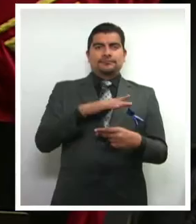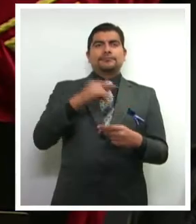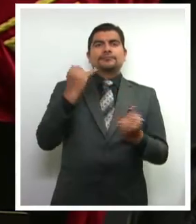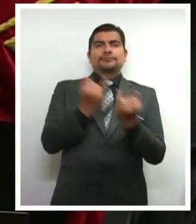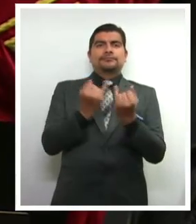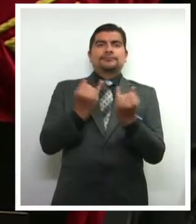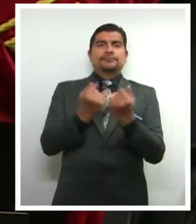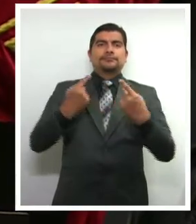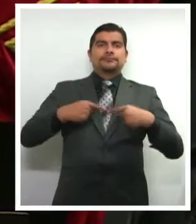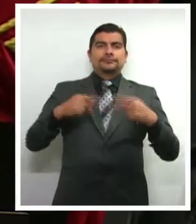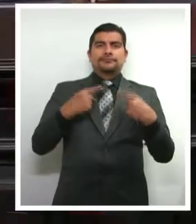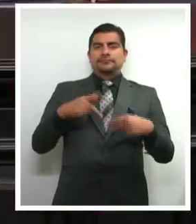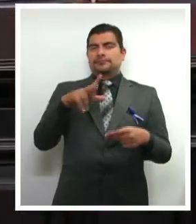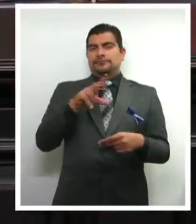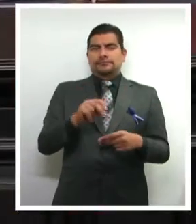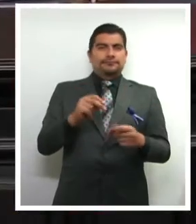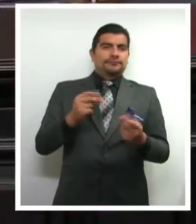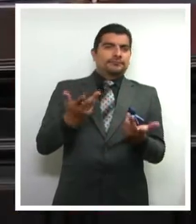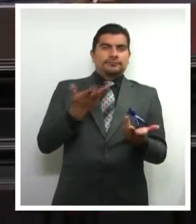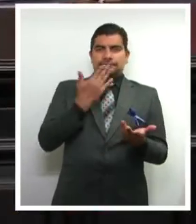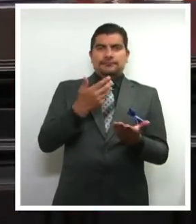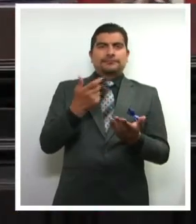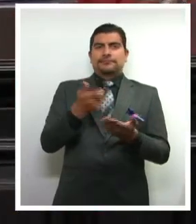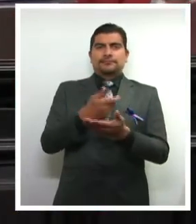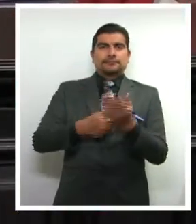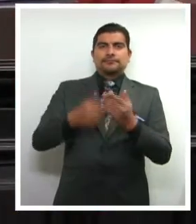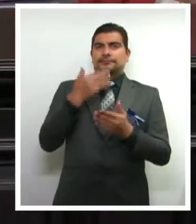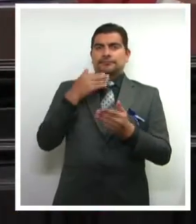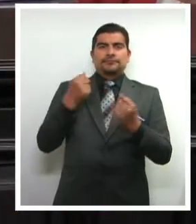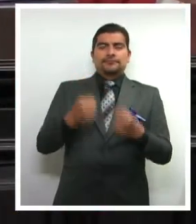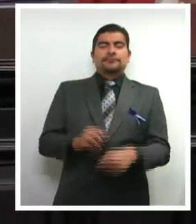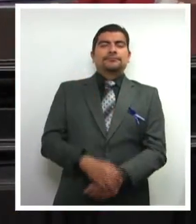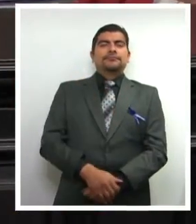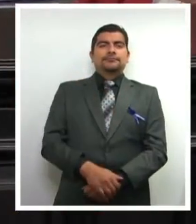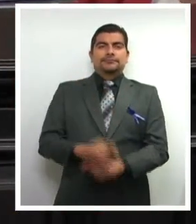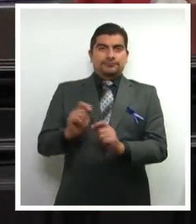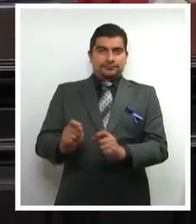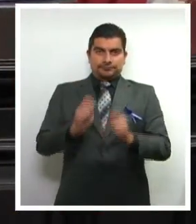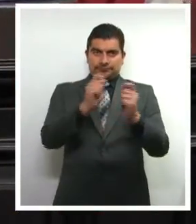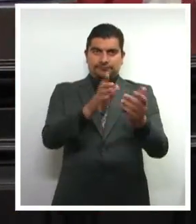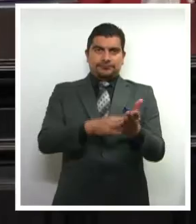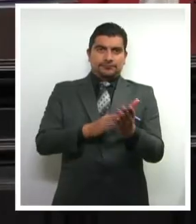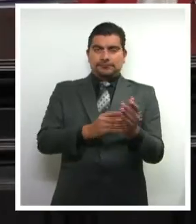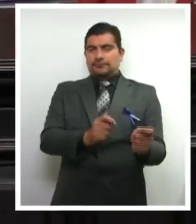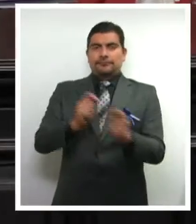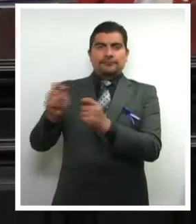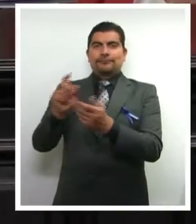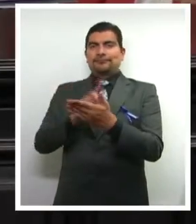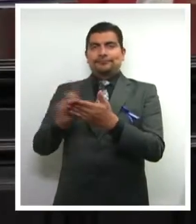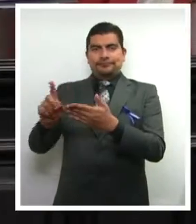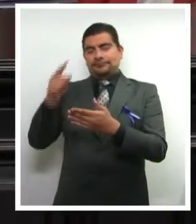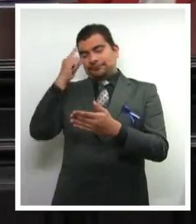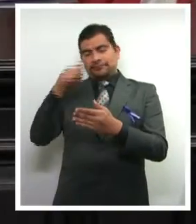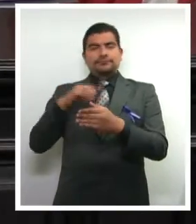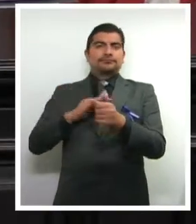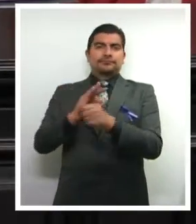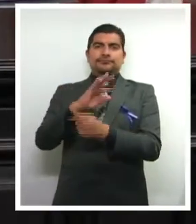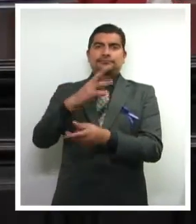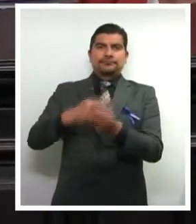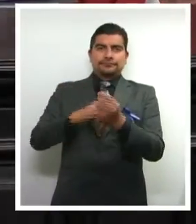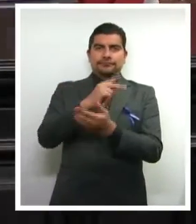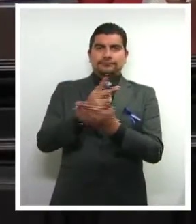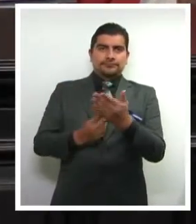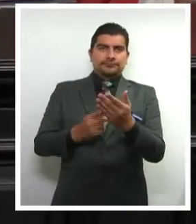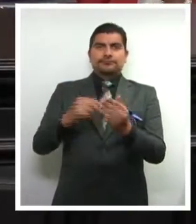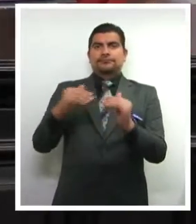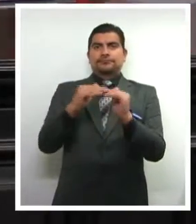no asalariados. Túrnese a la Comisión de Carta de Derechos, Comisión de Desarrollo Sostenible y Planeación Democrática en